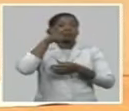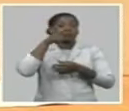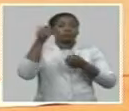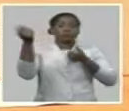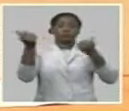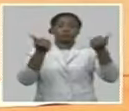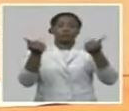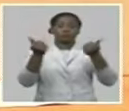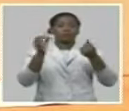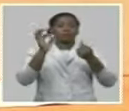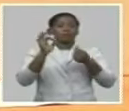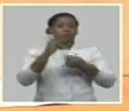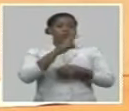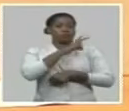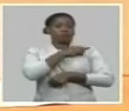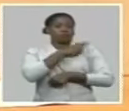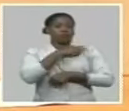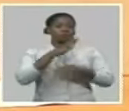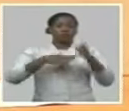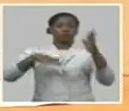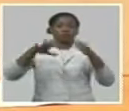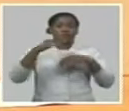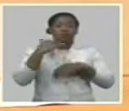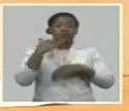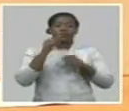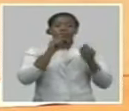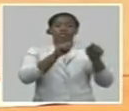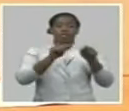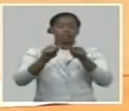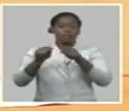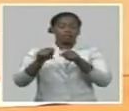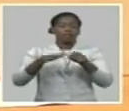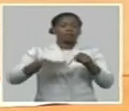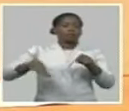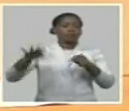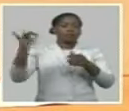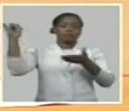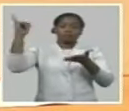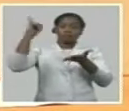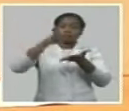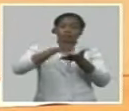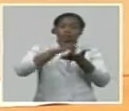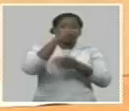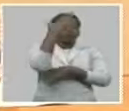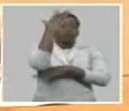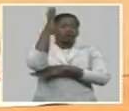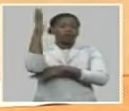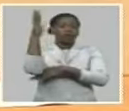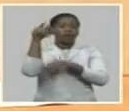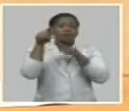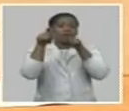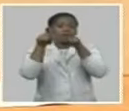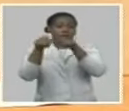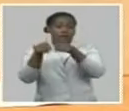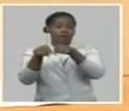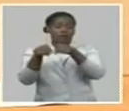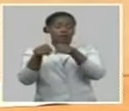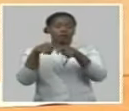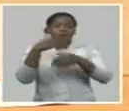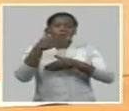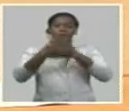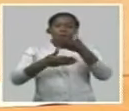autoridades de salud pública las autoridades del gobierno que cuando lleguen esas personas al aeropuerto a parte de los trámites reboot